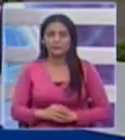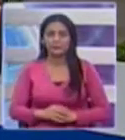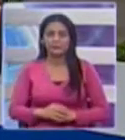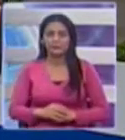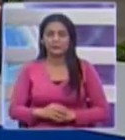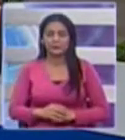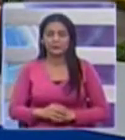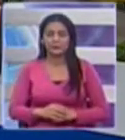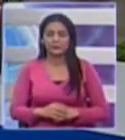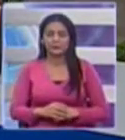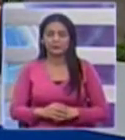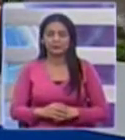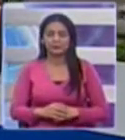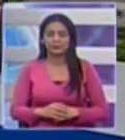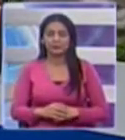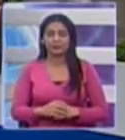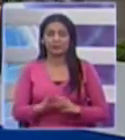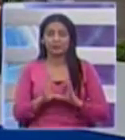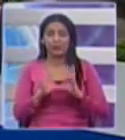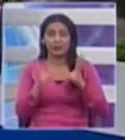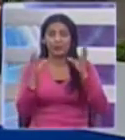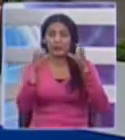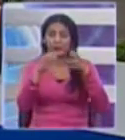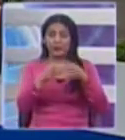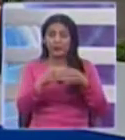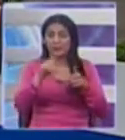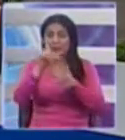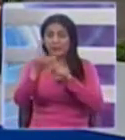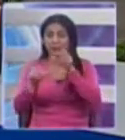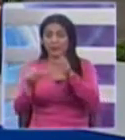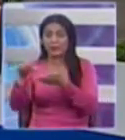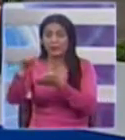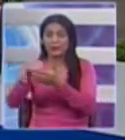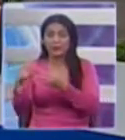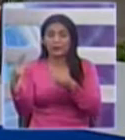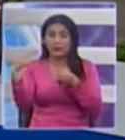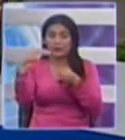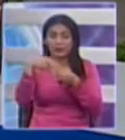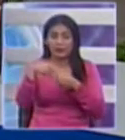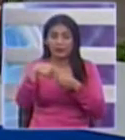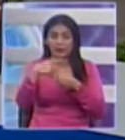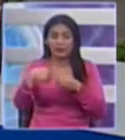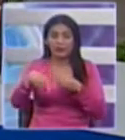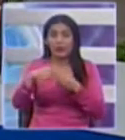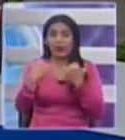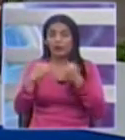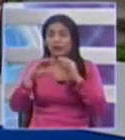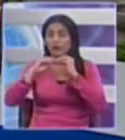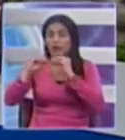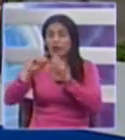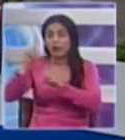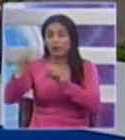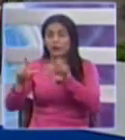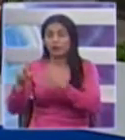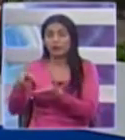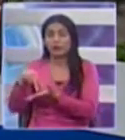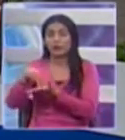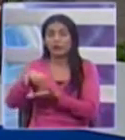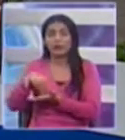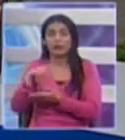el consejo de participación ciudadana capacita a los veedores ciudadanos que participarán en las elecciones del próximo 19 de febrero